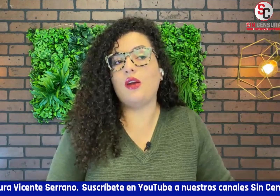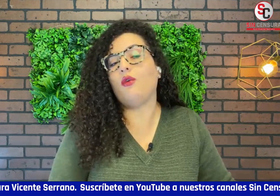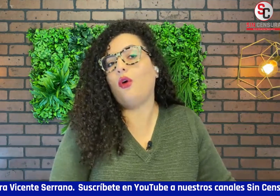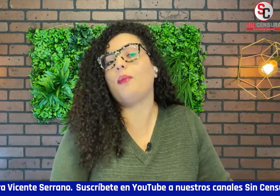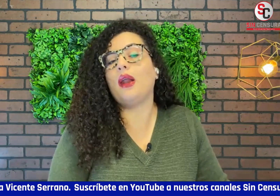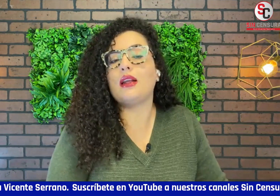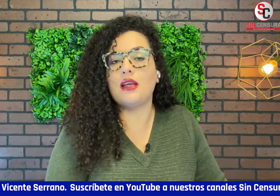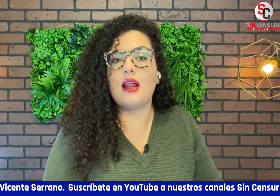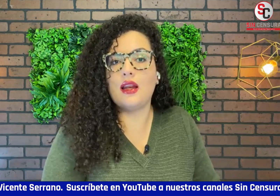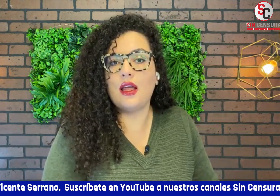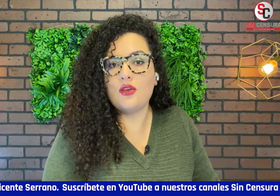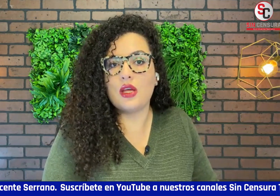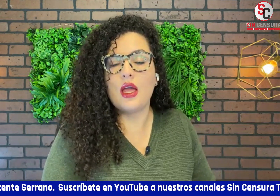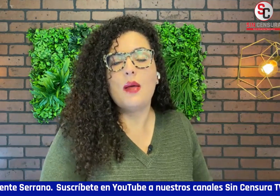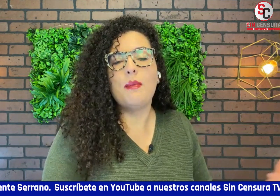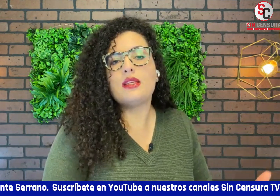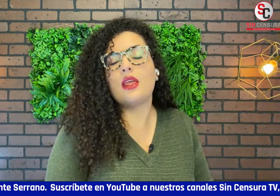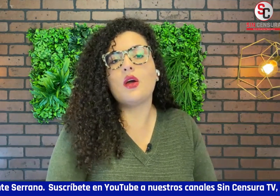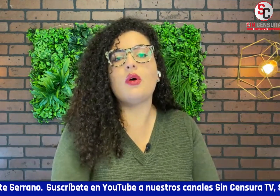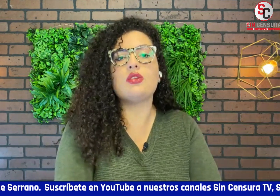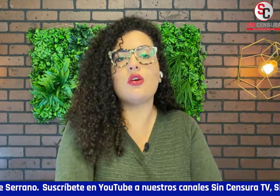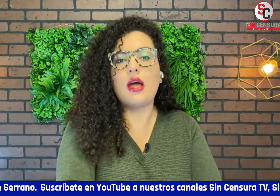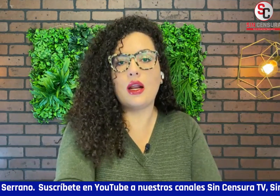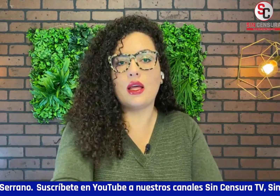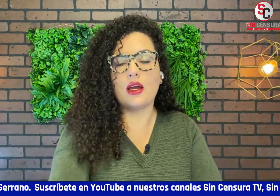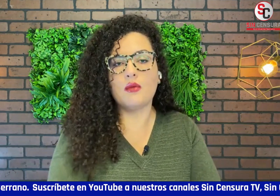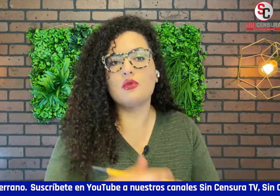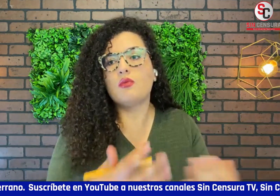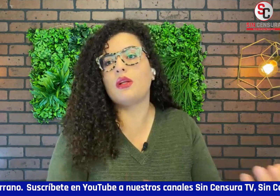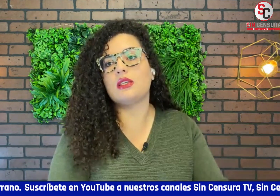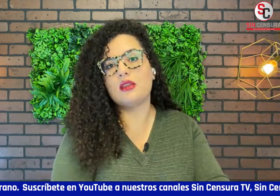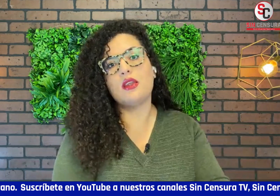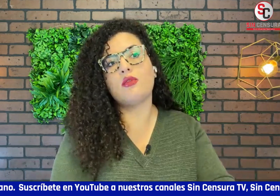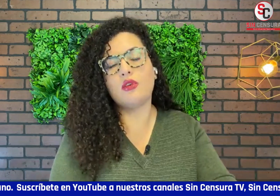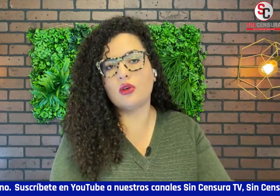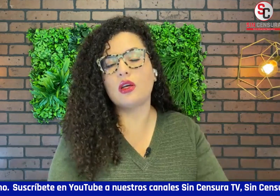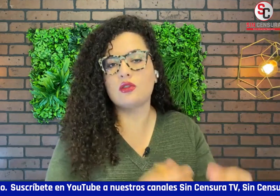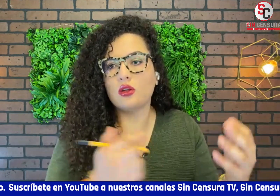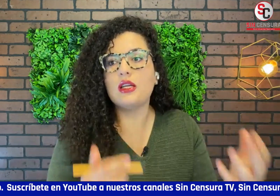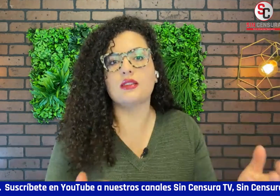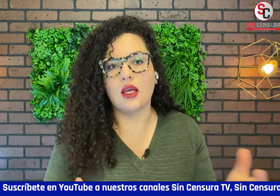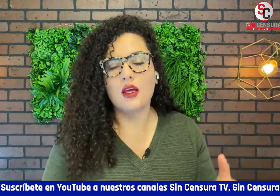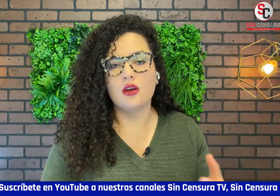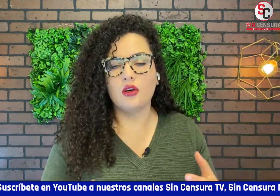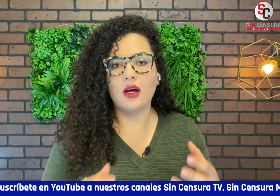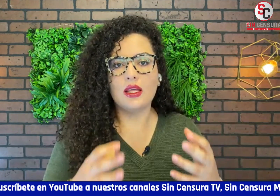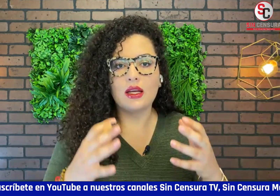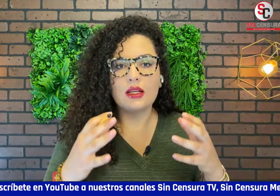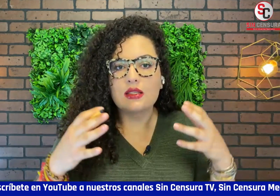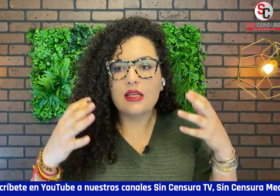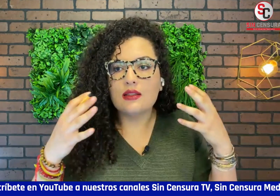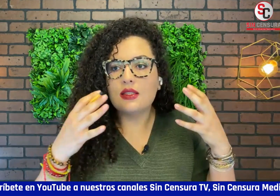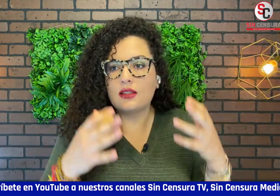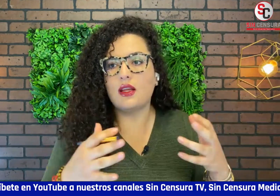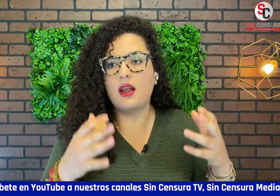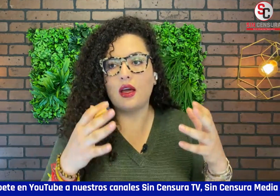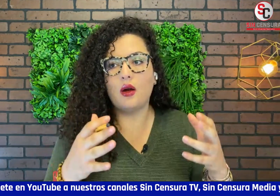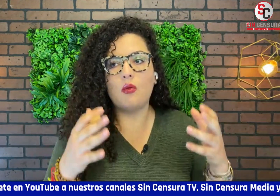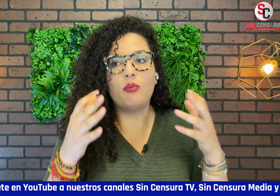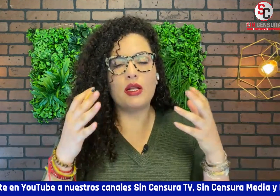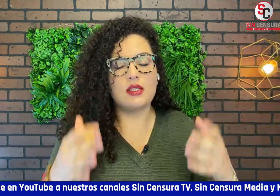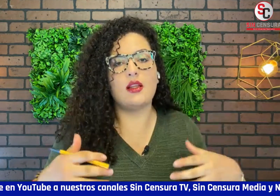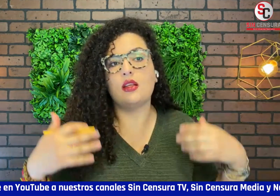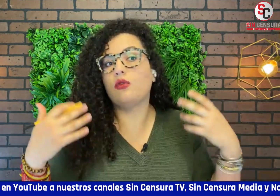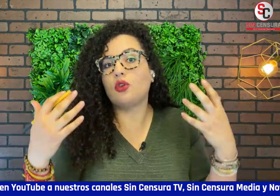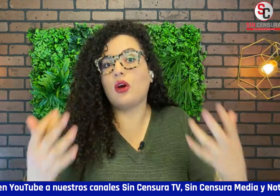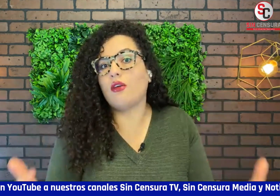por qué no fue a pararse a la línea 12. Más allá de cuestionar que queremos un presidente de foto, que es lo triste, ¿no? Hay quienes insisten en querer